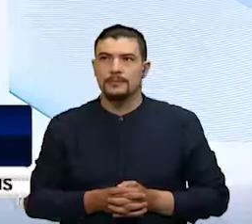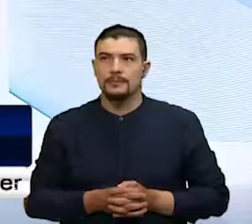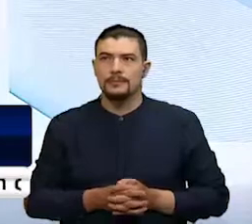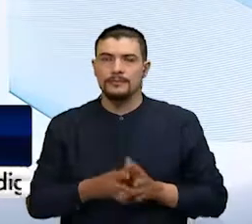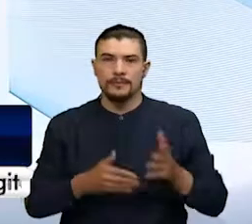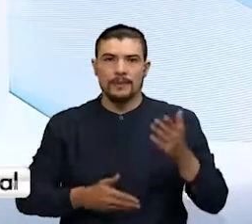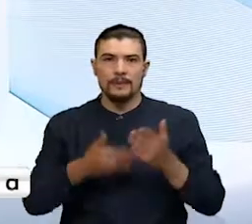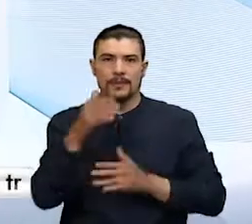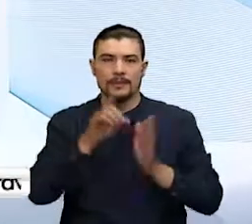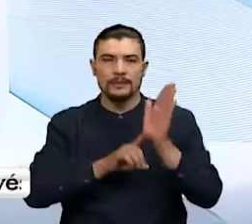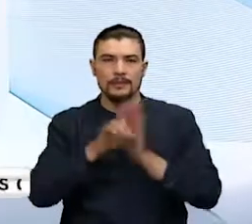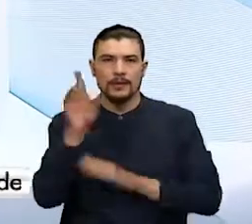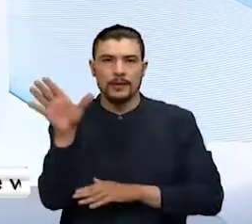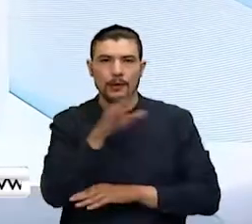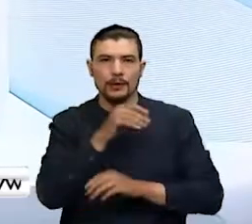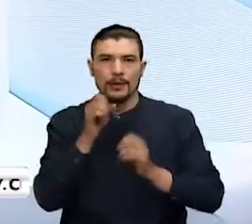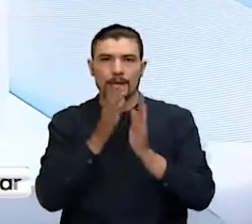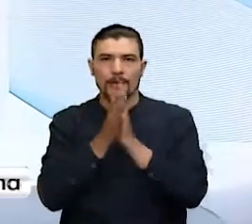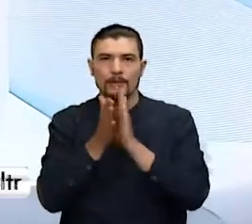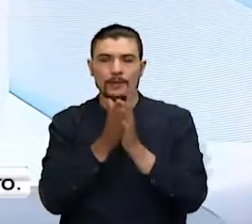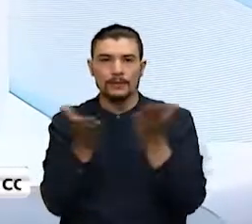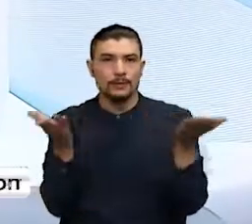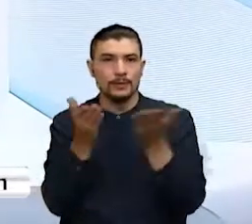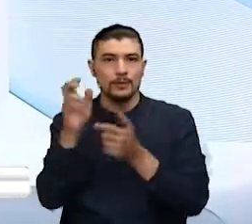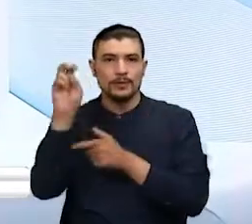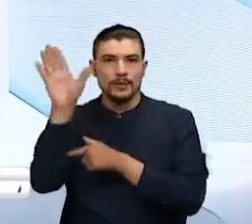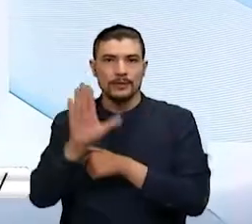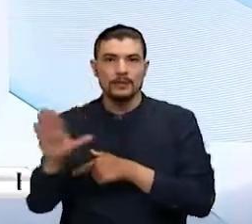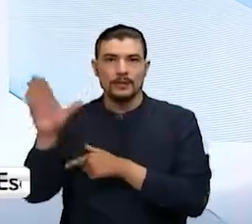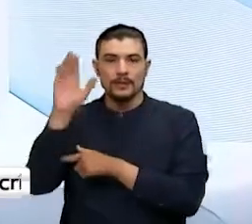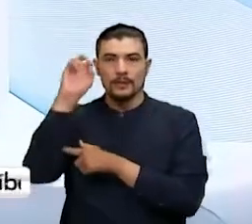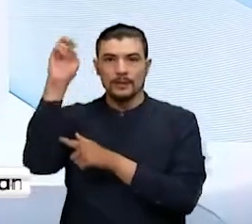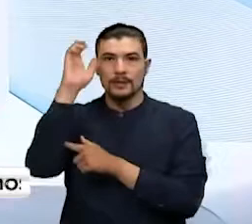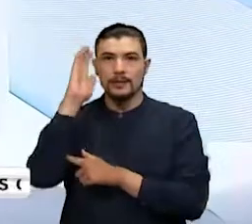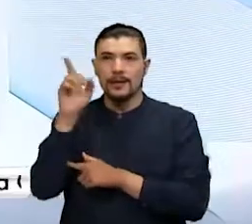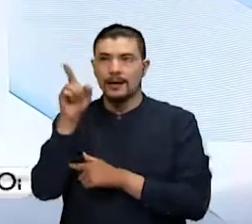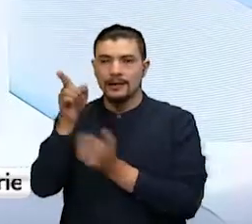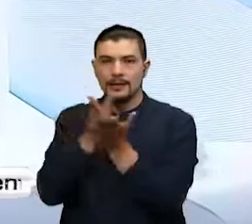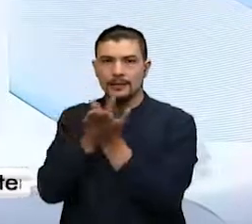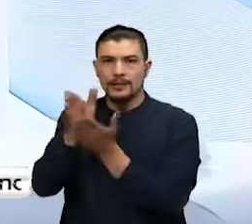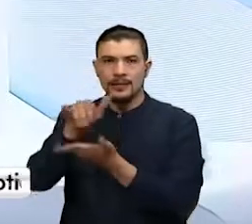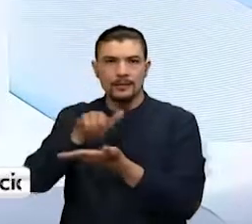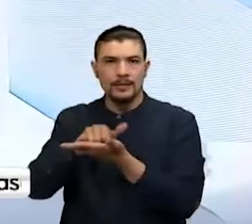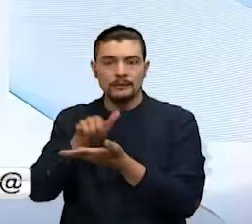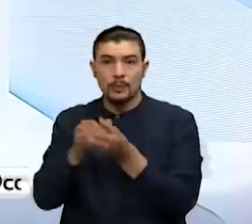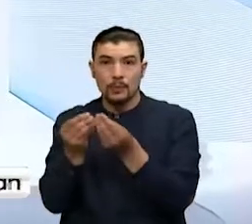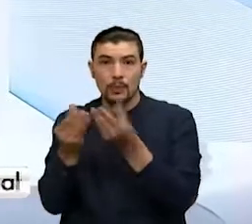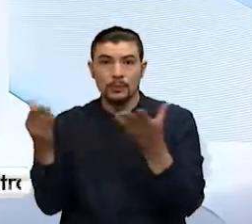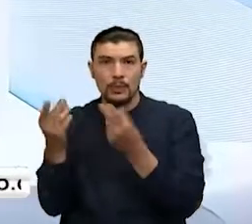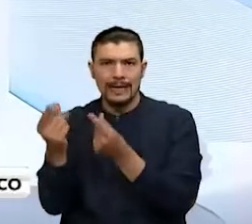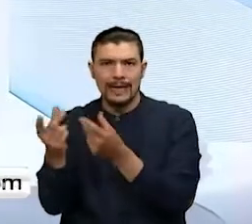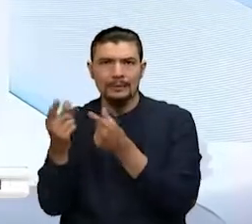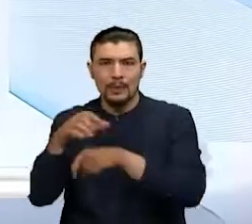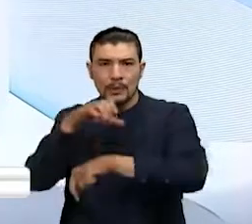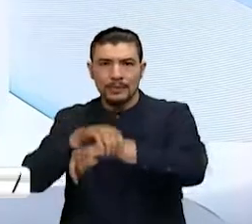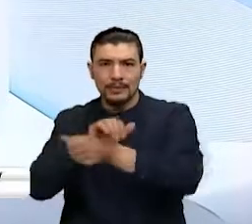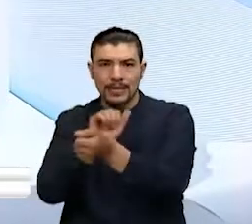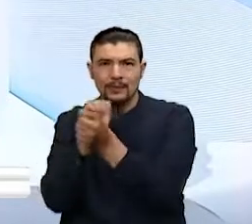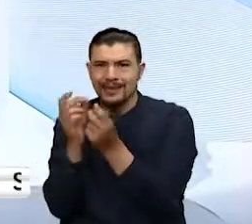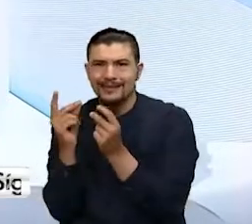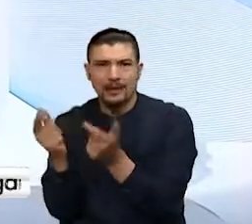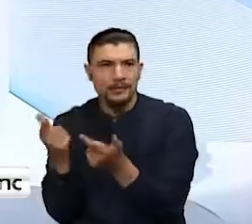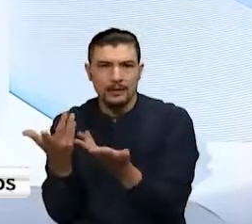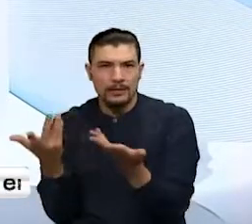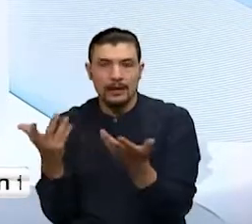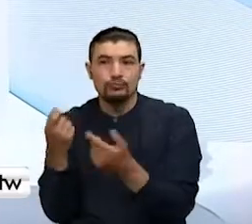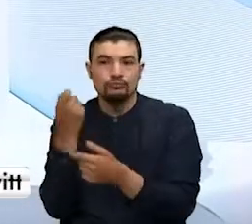Muy bien, iniciamos con el desarrollo de toda la información y lo hacemos en Norte de Santander porque allí siguen los secuestros express en la frontera. Durante las últimas semanas,